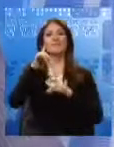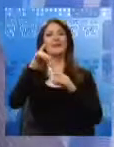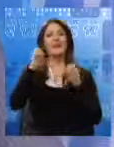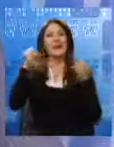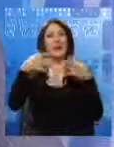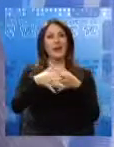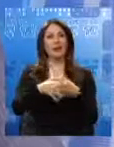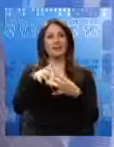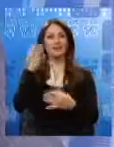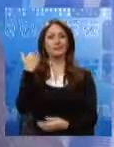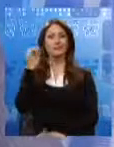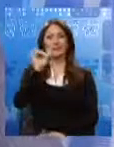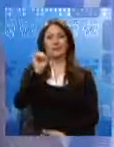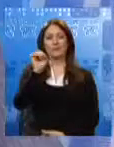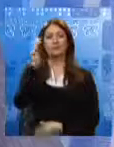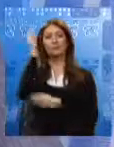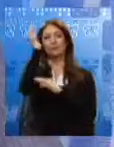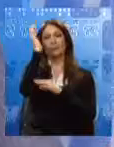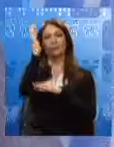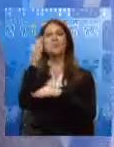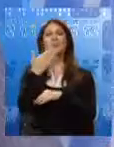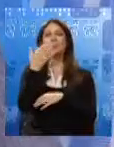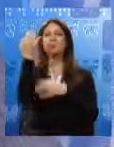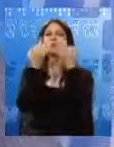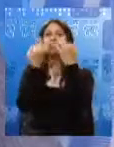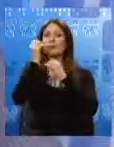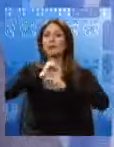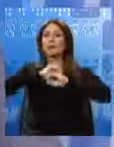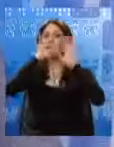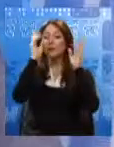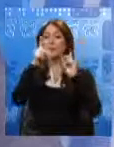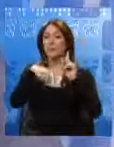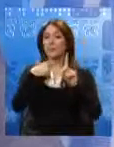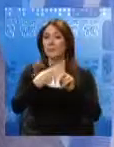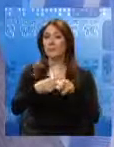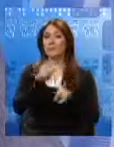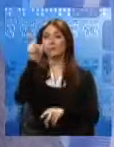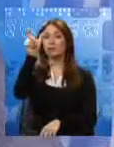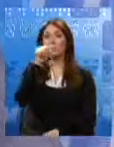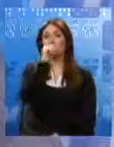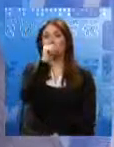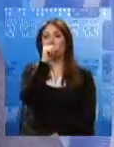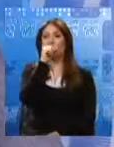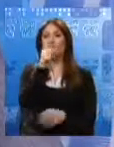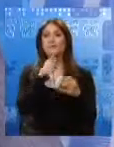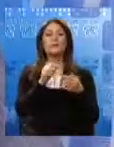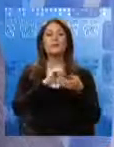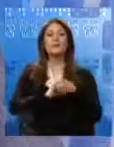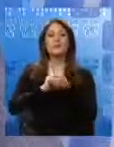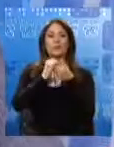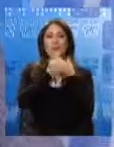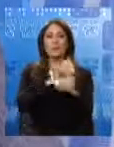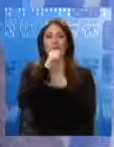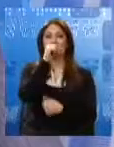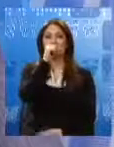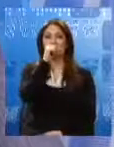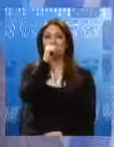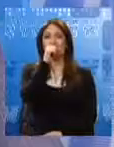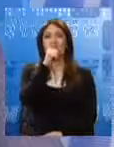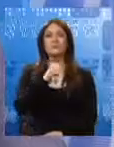elena explicó cómo funcionaba es tarde además espero que un asambleísta de alianza país sea expulsado en la lista